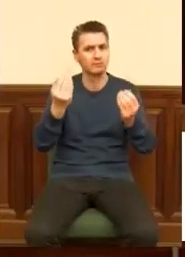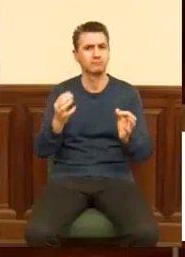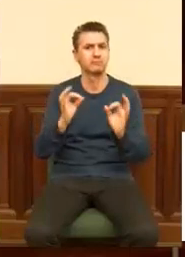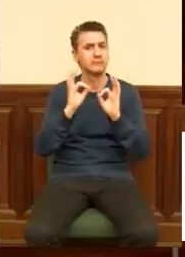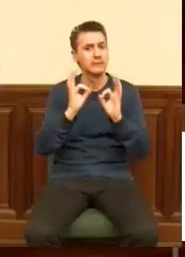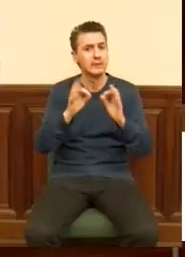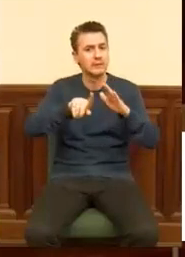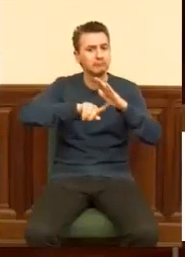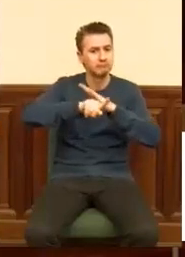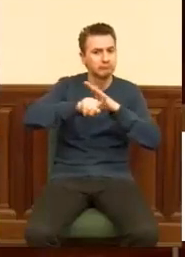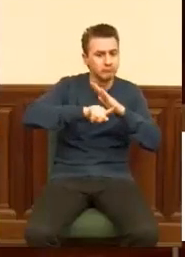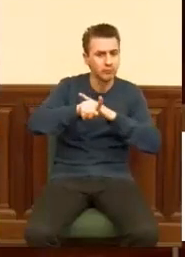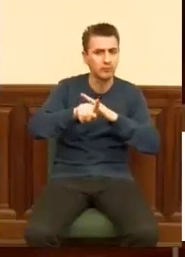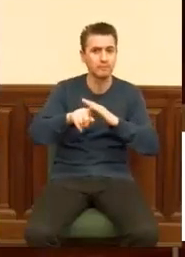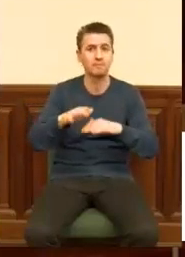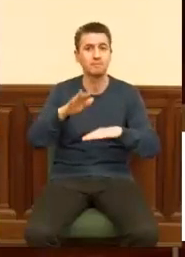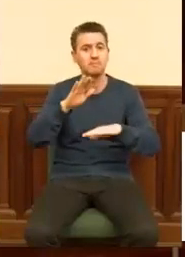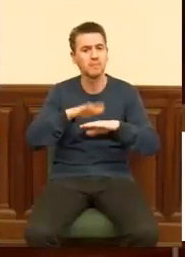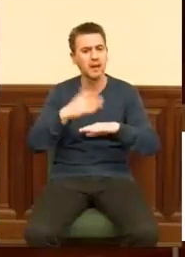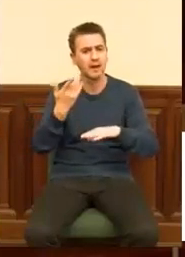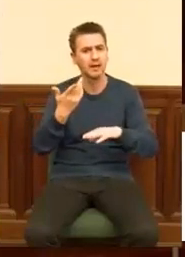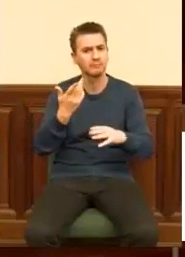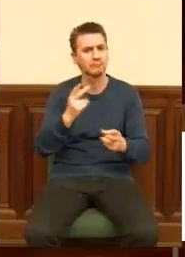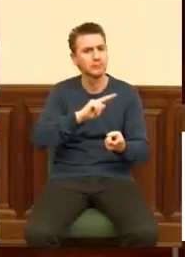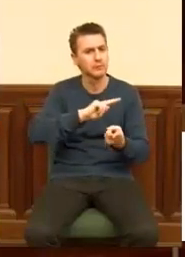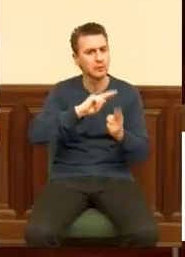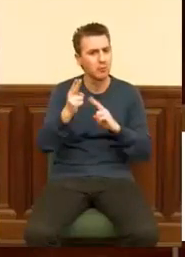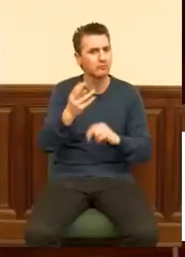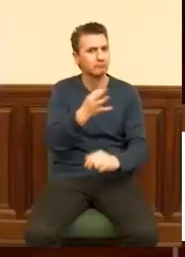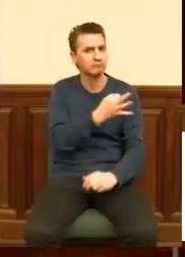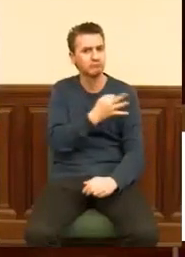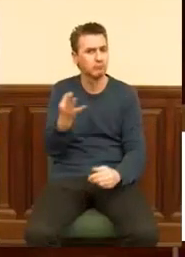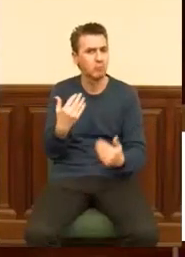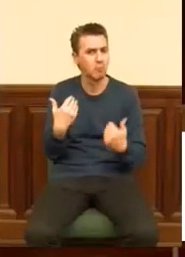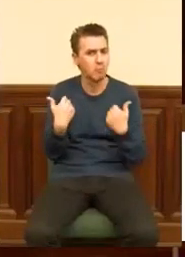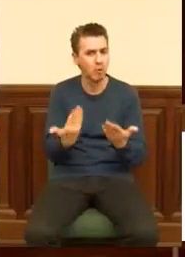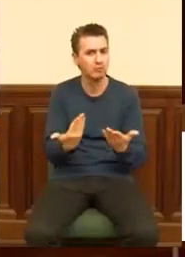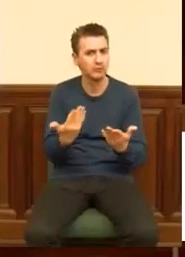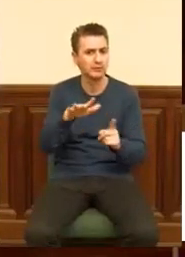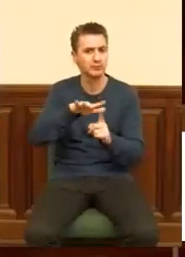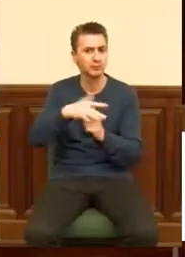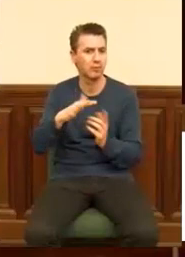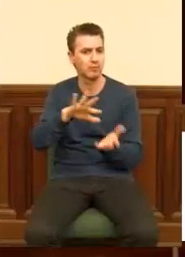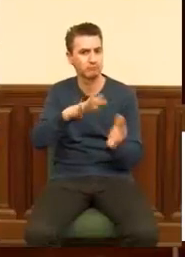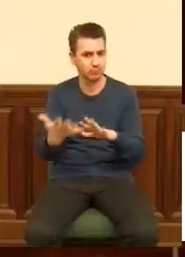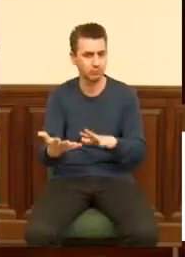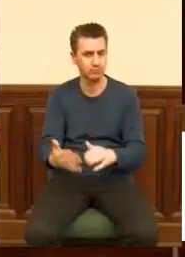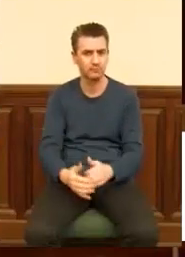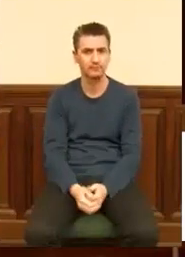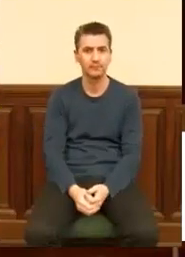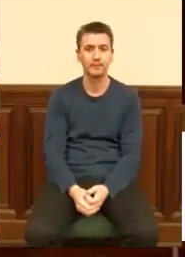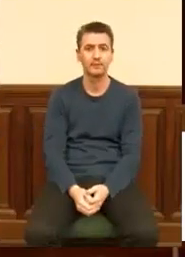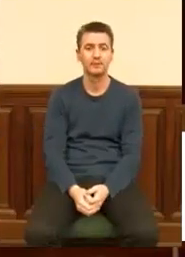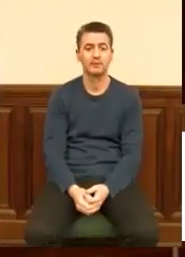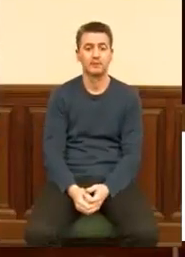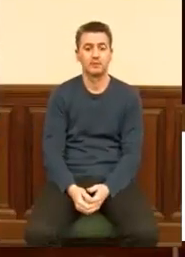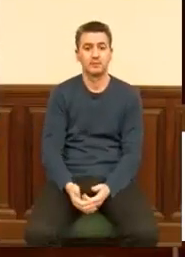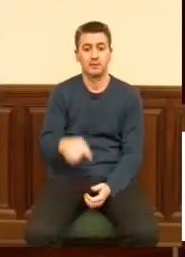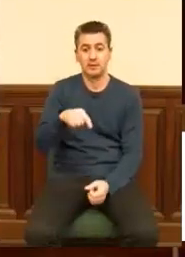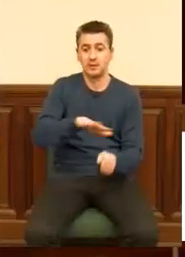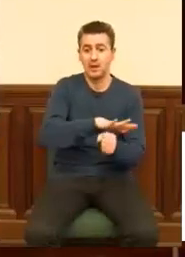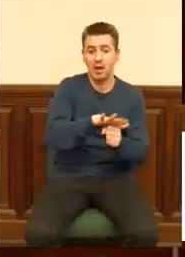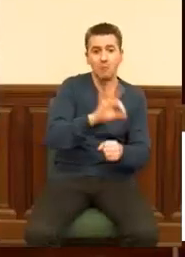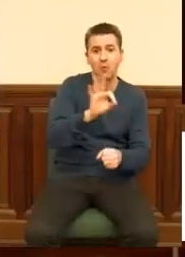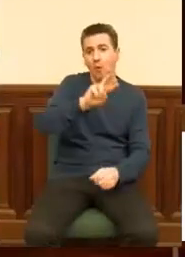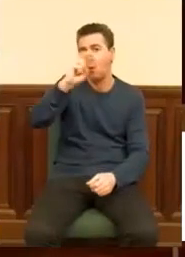gestión que permitan dar una respuesta pronta y adecuada a lo que sucede en este y en cualquier otro ámbito